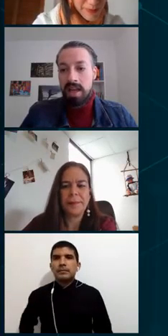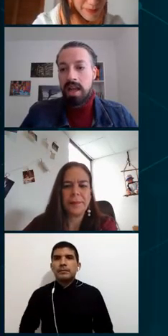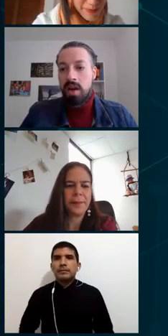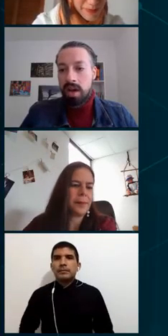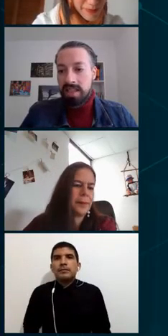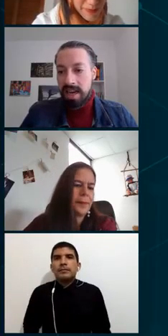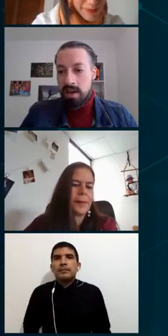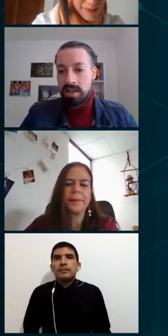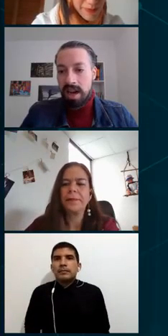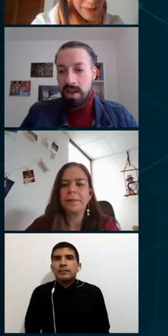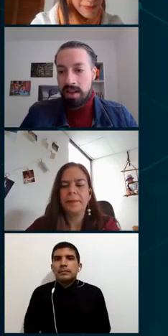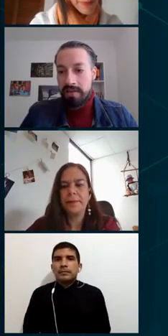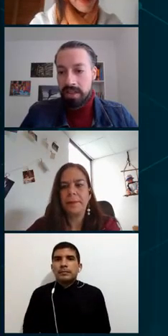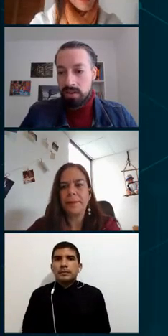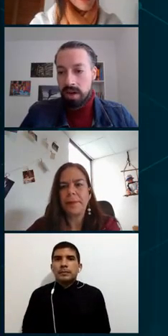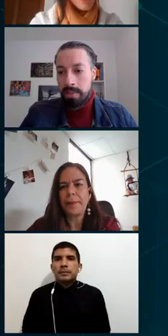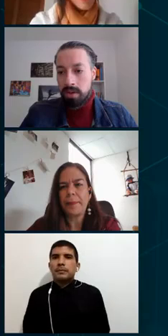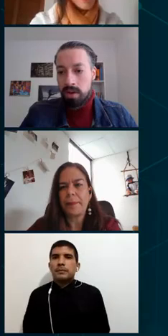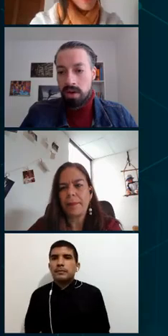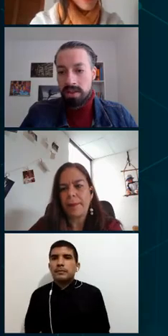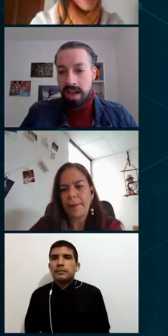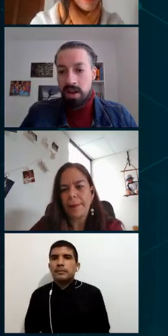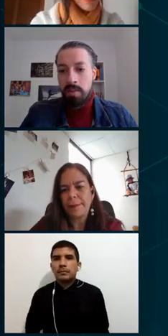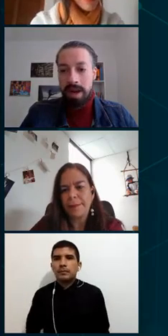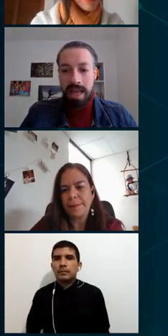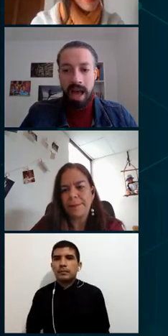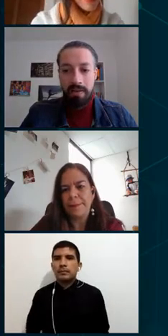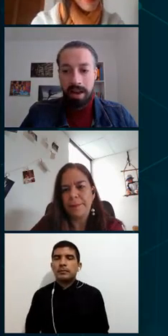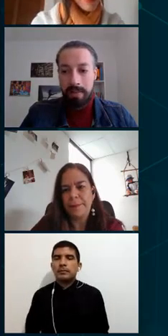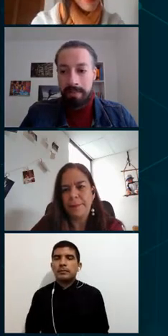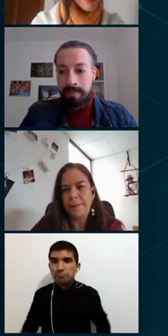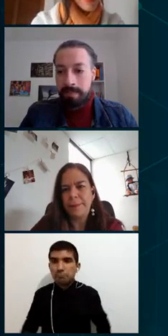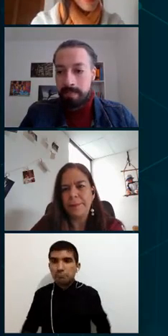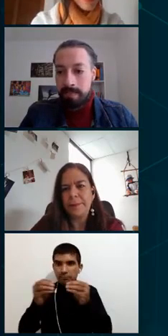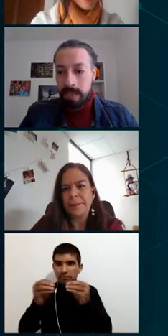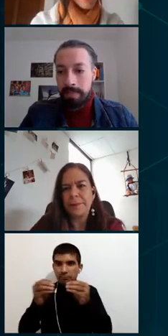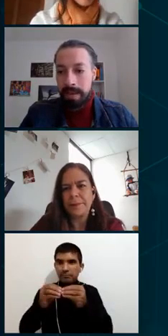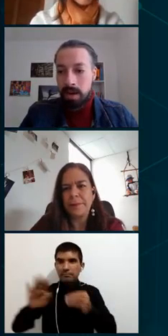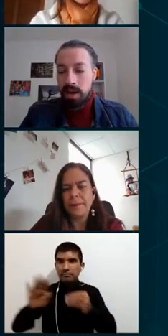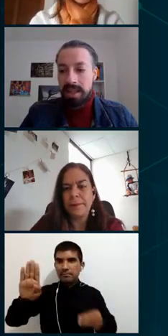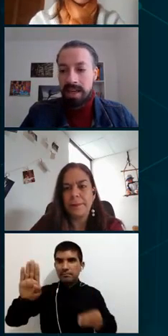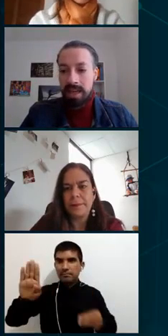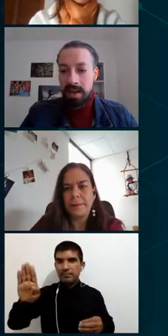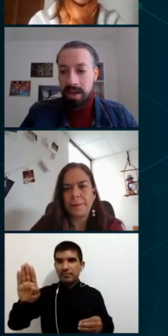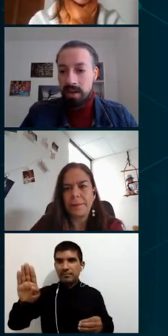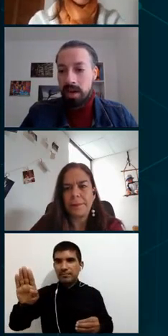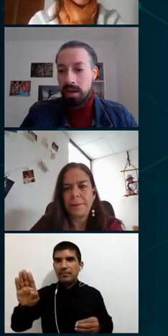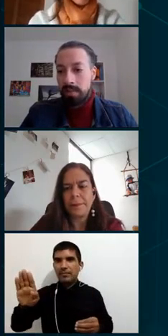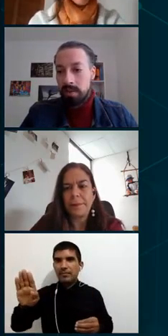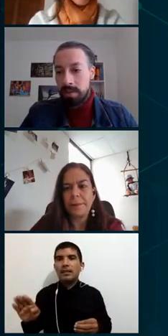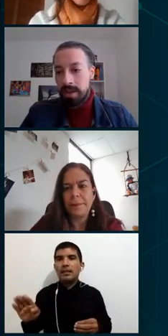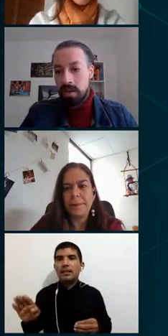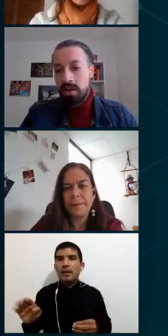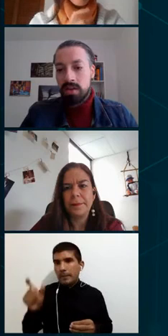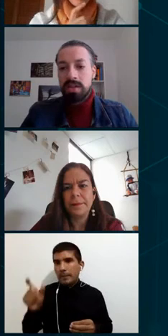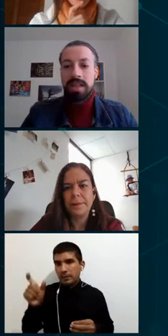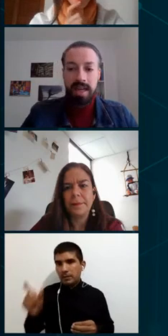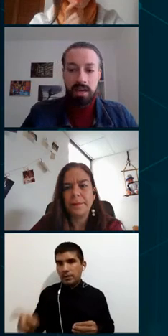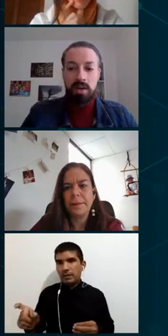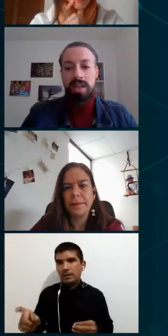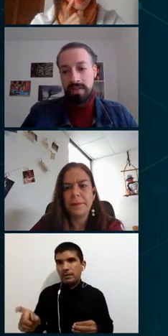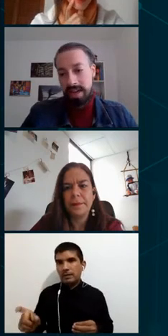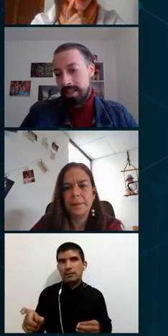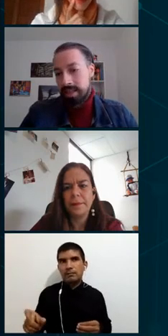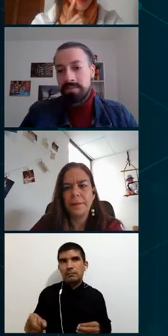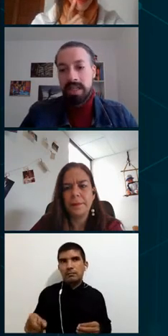nos dice, lo que quisiera encontrar a nivel de infraestructura y protocolos es algo manejable, pero lo que tiene que ver con el comportamiento de otros